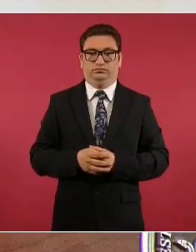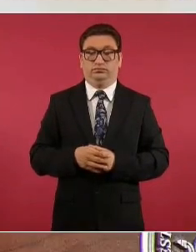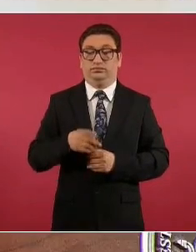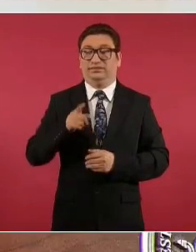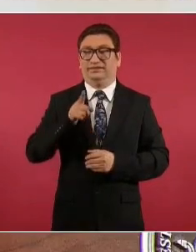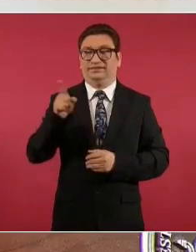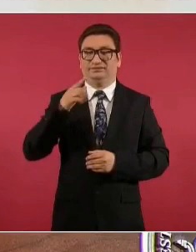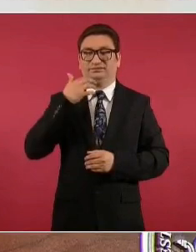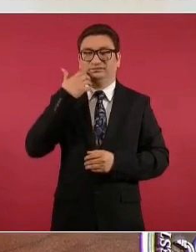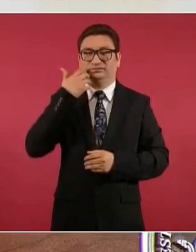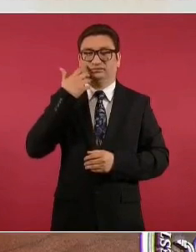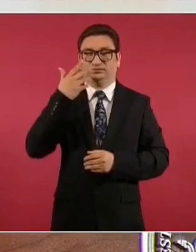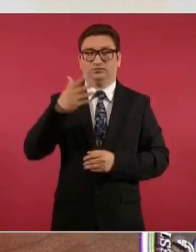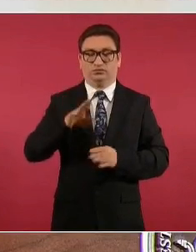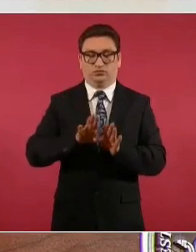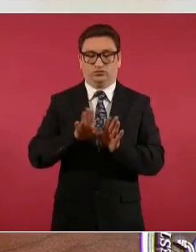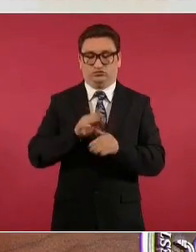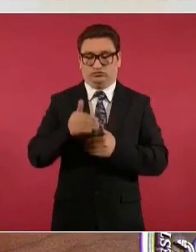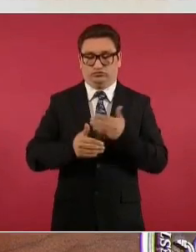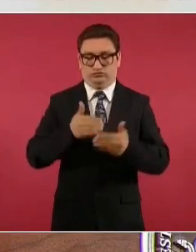dinamitar el proceso,